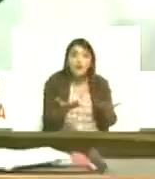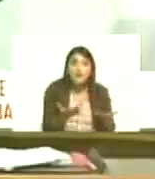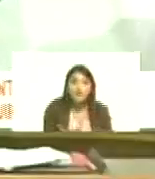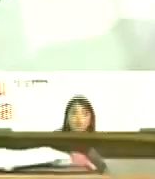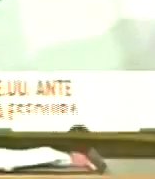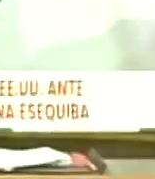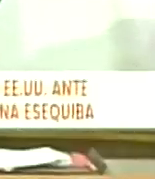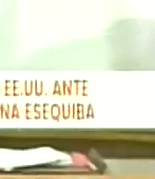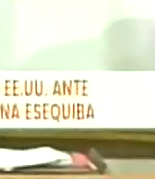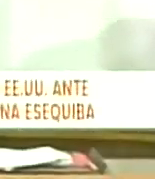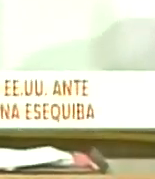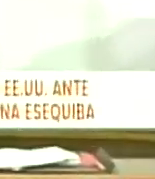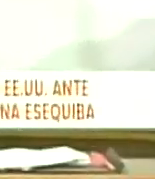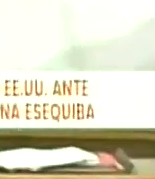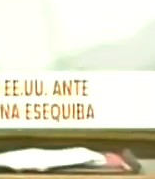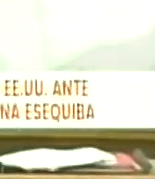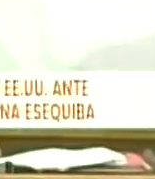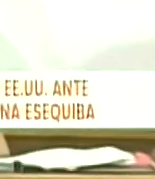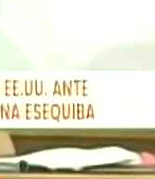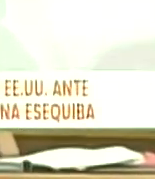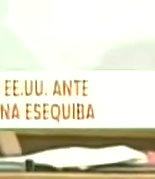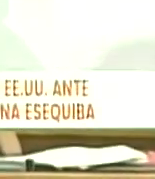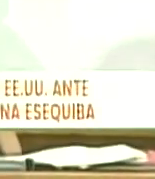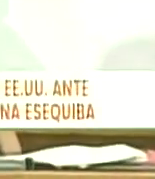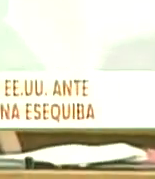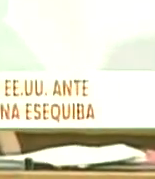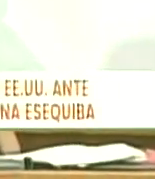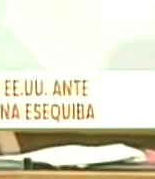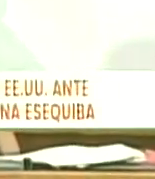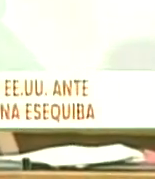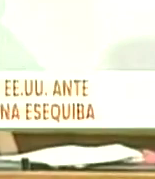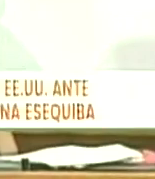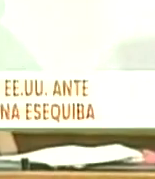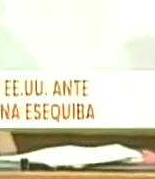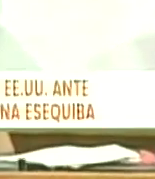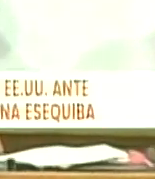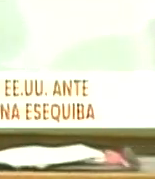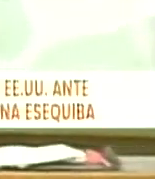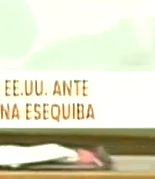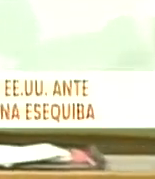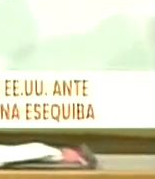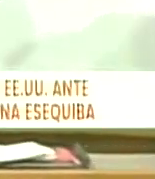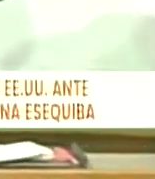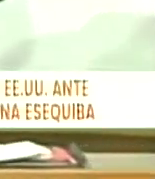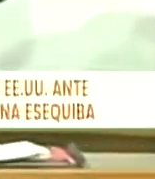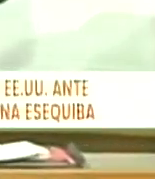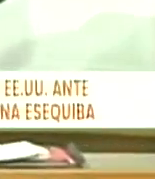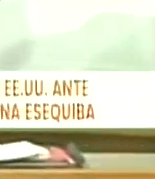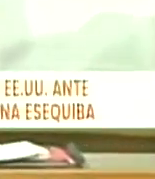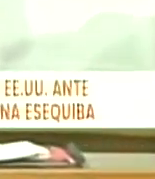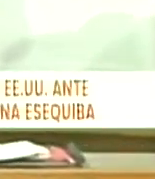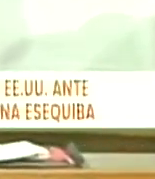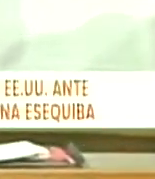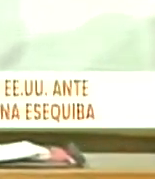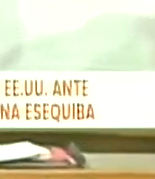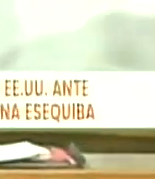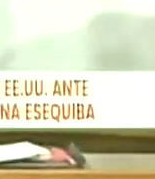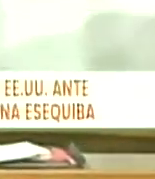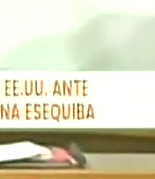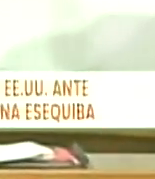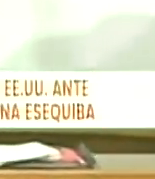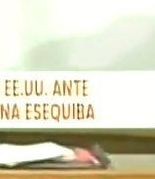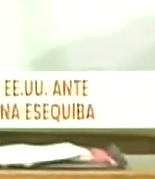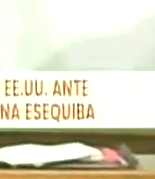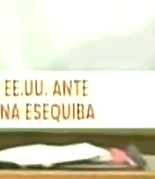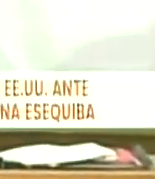era arrebatarnos la boca del Orinoco, arrebatarnos la fachada atlántica, arrebatarnos el acceso al padre río